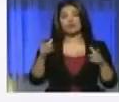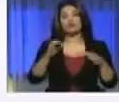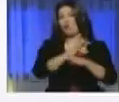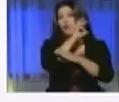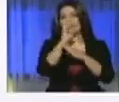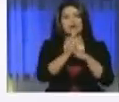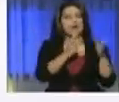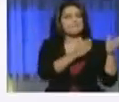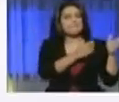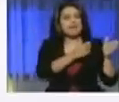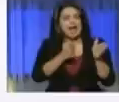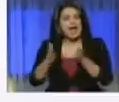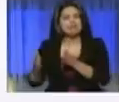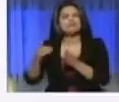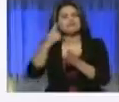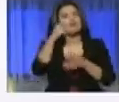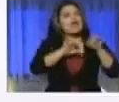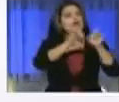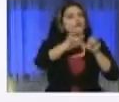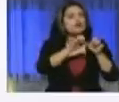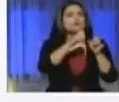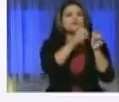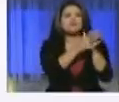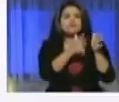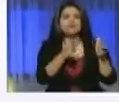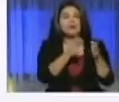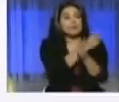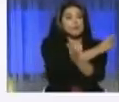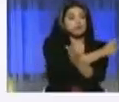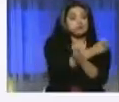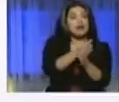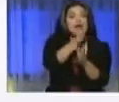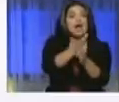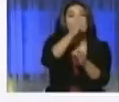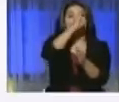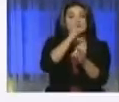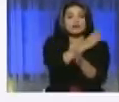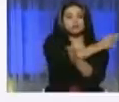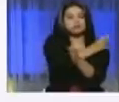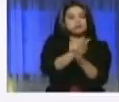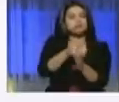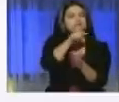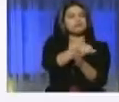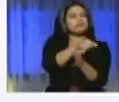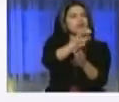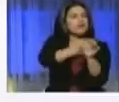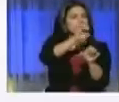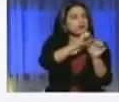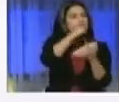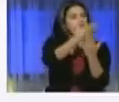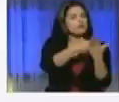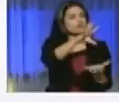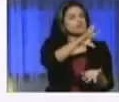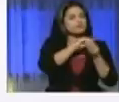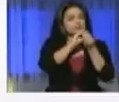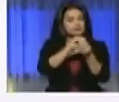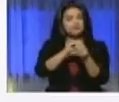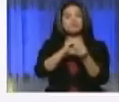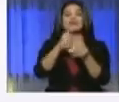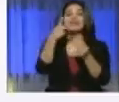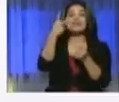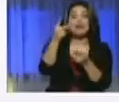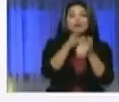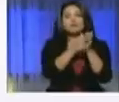Río. Punto número uno para ese taller. El taller vamos a hacerlo con entrenadores, con glorias deportivas, con